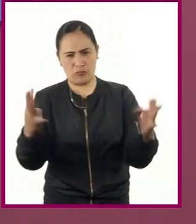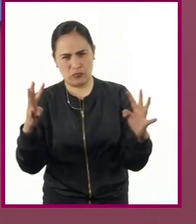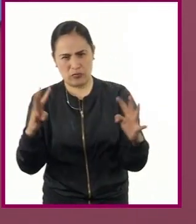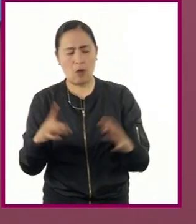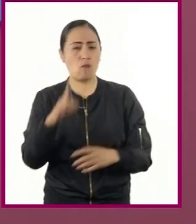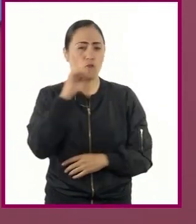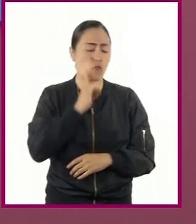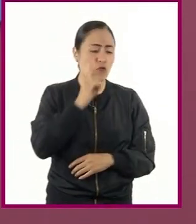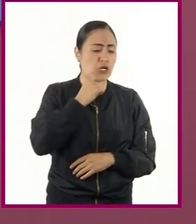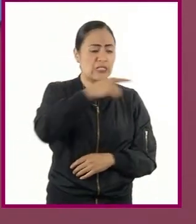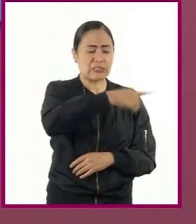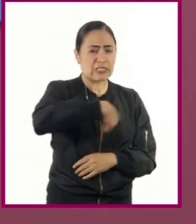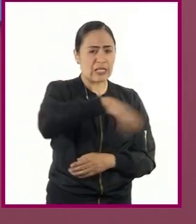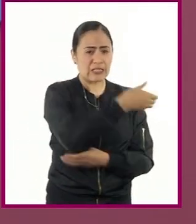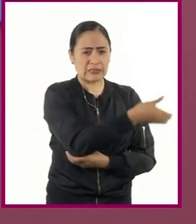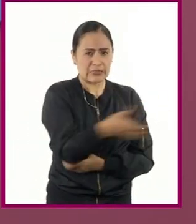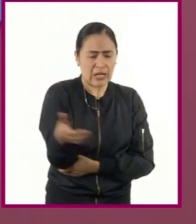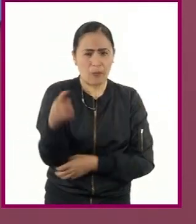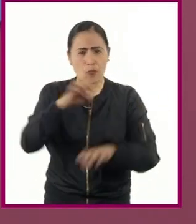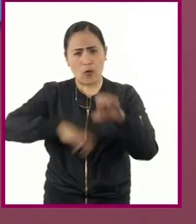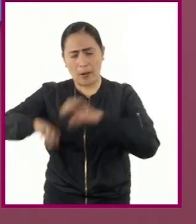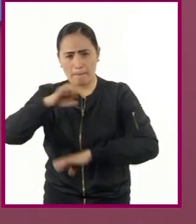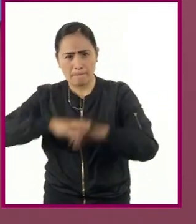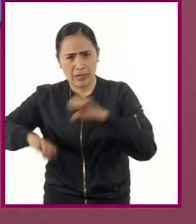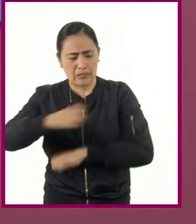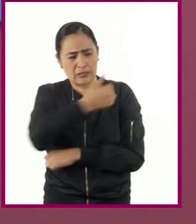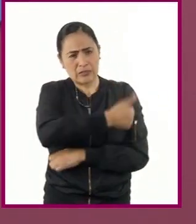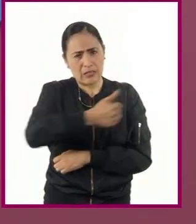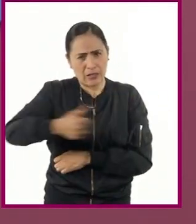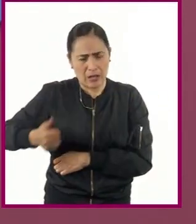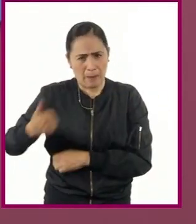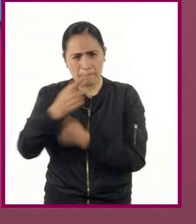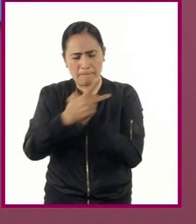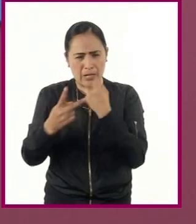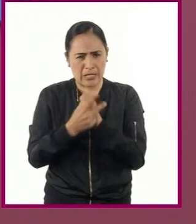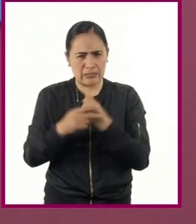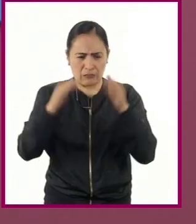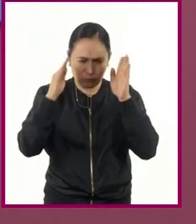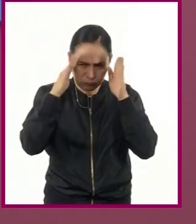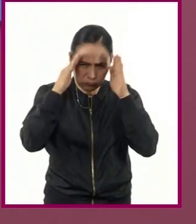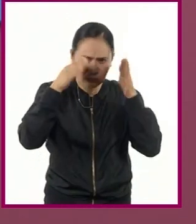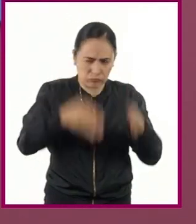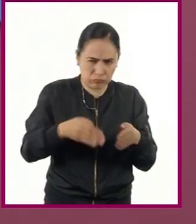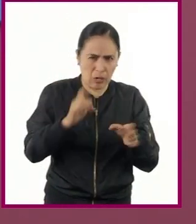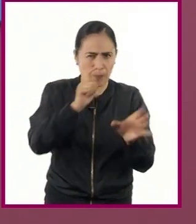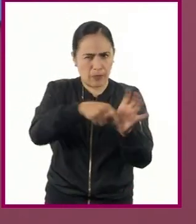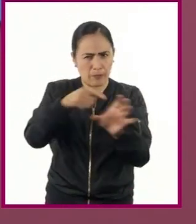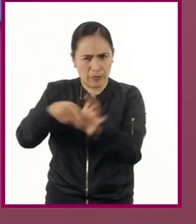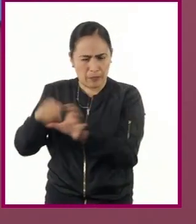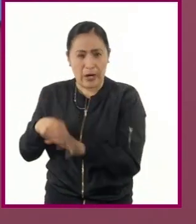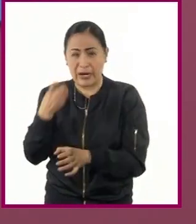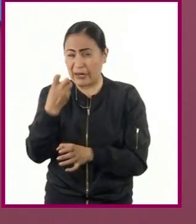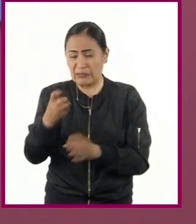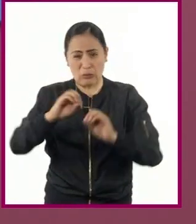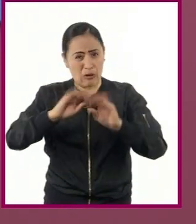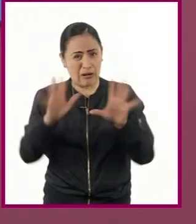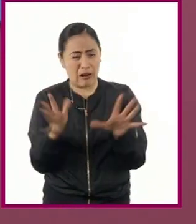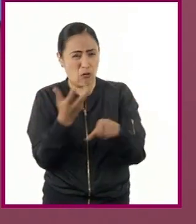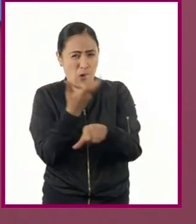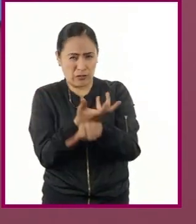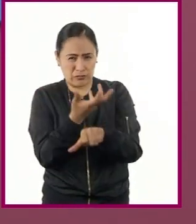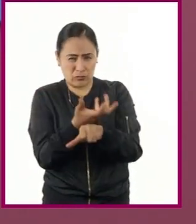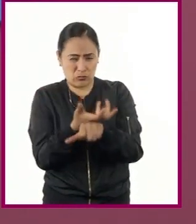las labores agrícolas e industriales en sus países. Esto fue muy notorio en Estados Unidos de América, pues el